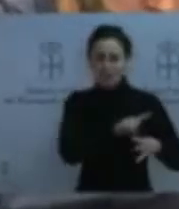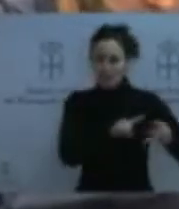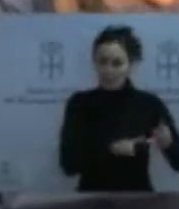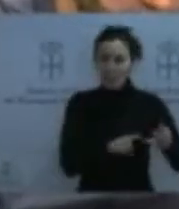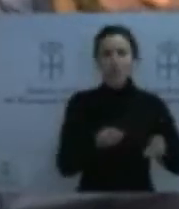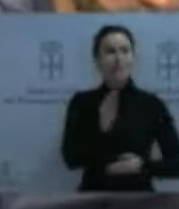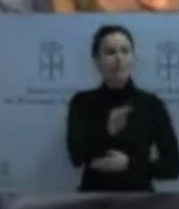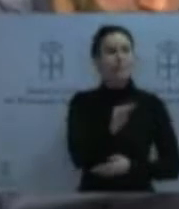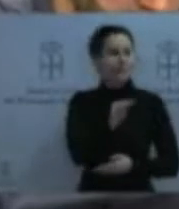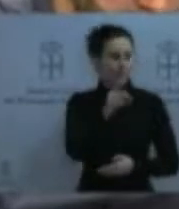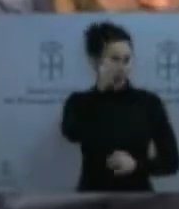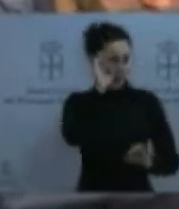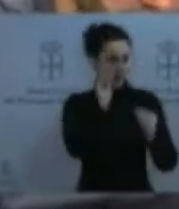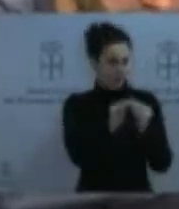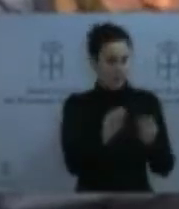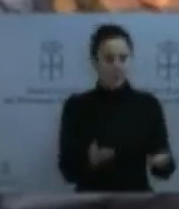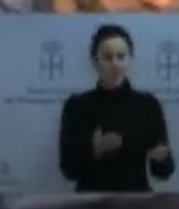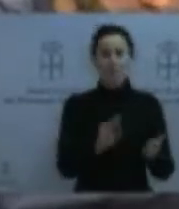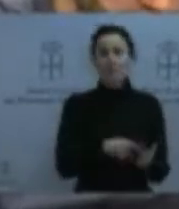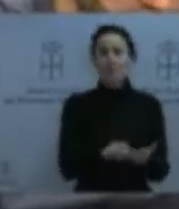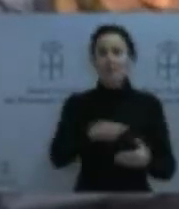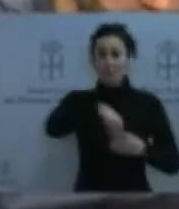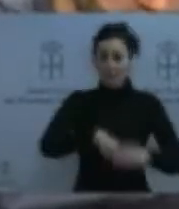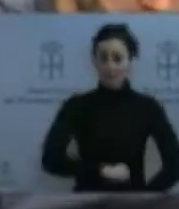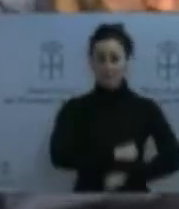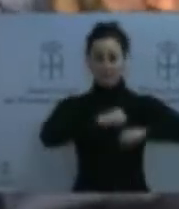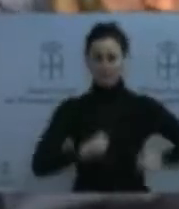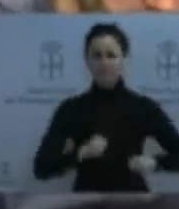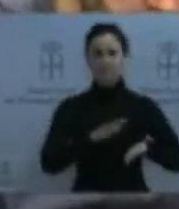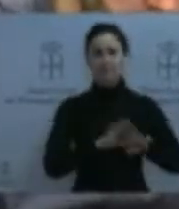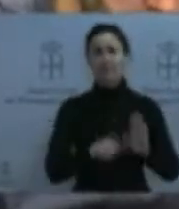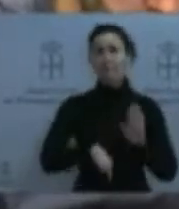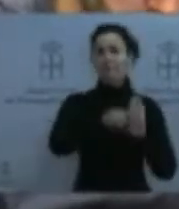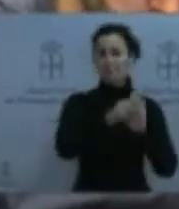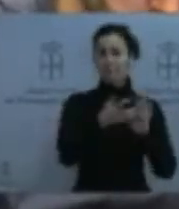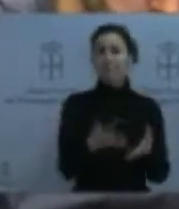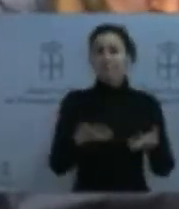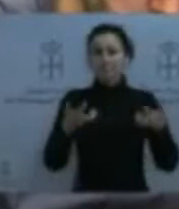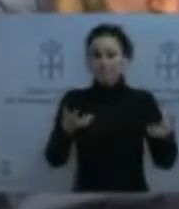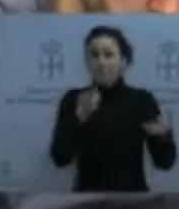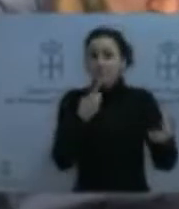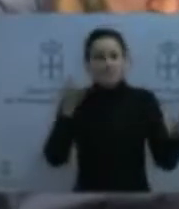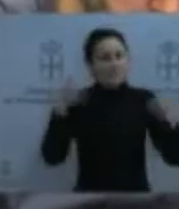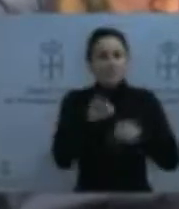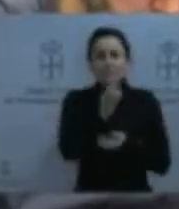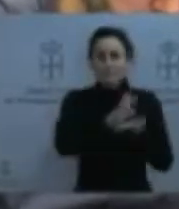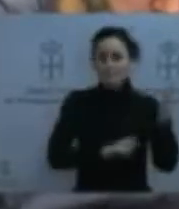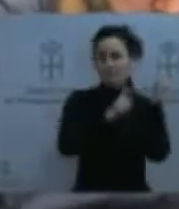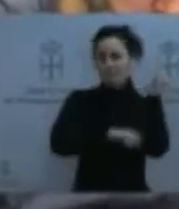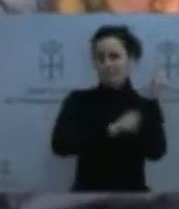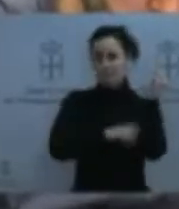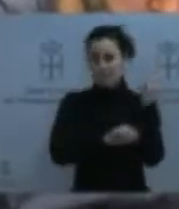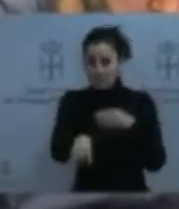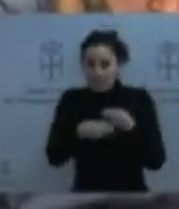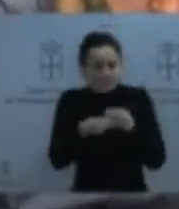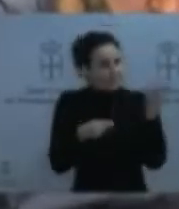proyecto de consolidación, al principio del mismo, hace referencia a la carencia del informe arqueológico en el mismo. La directora general de Patrimonio